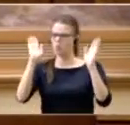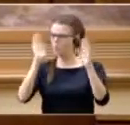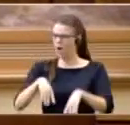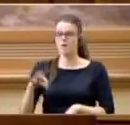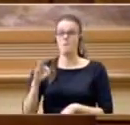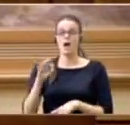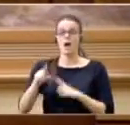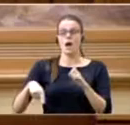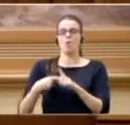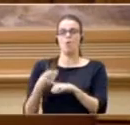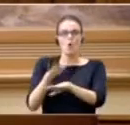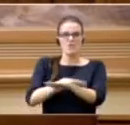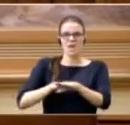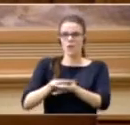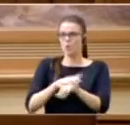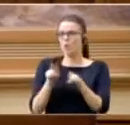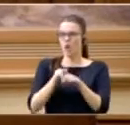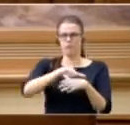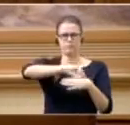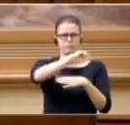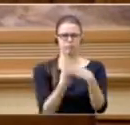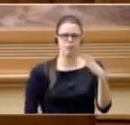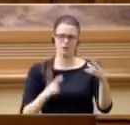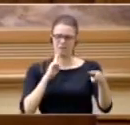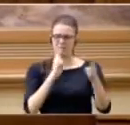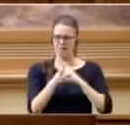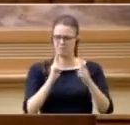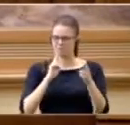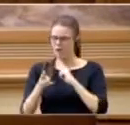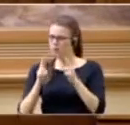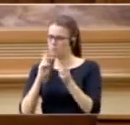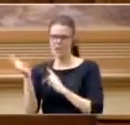caso, agotado y sin ningún tipo de respuesta a los que peor lo están pasando.